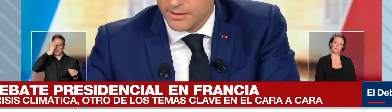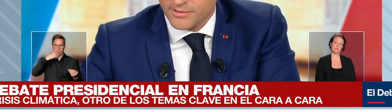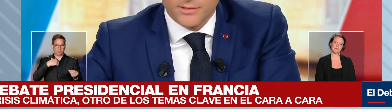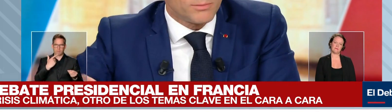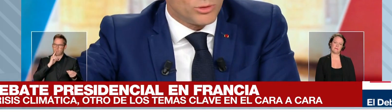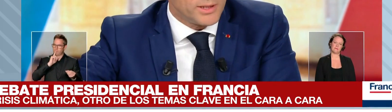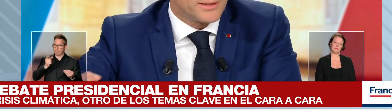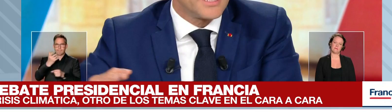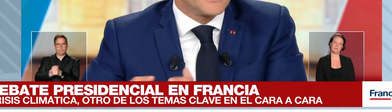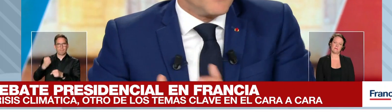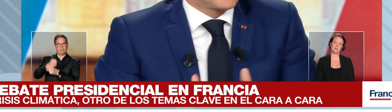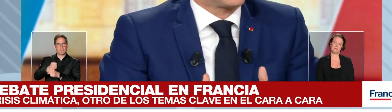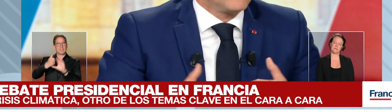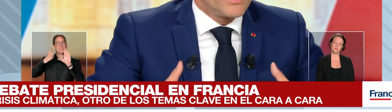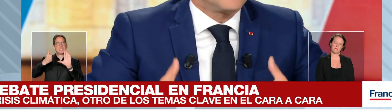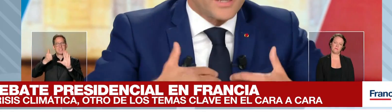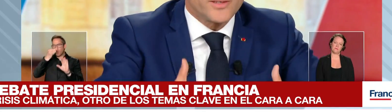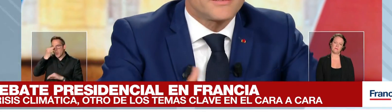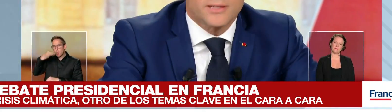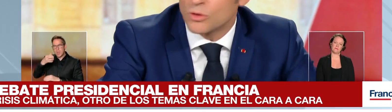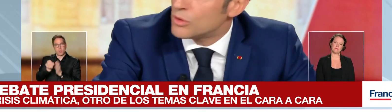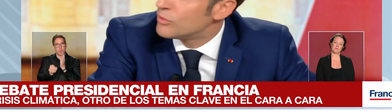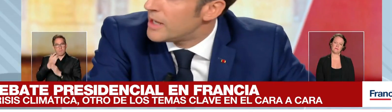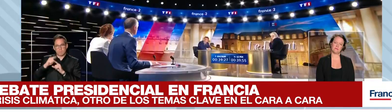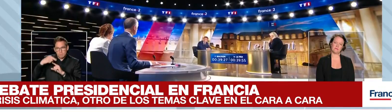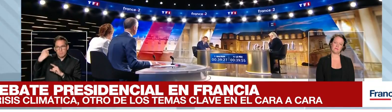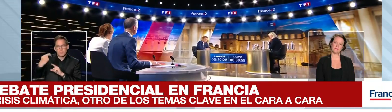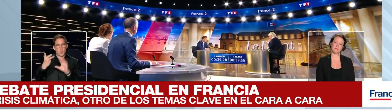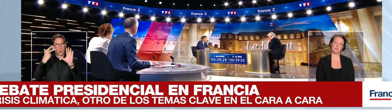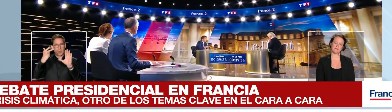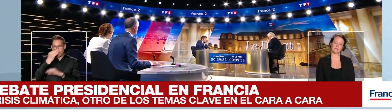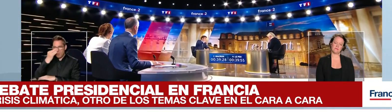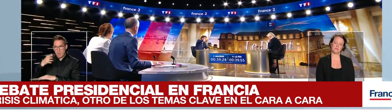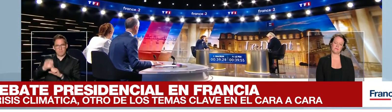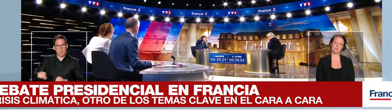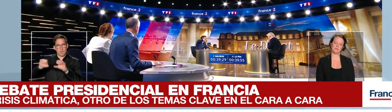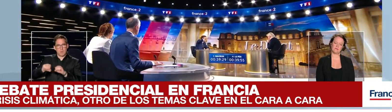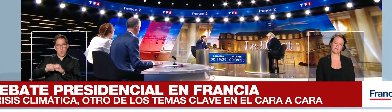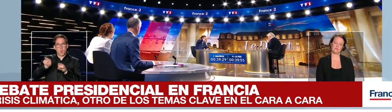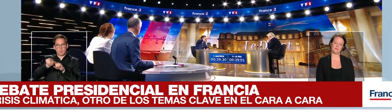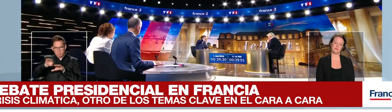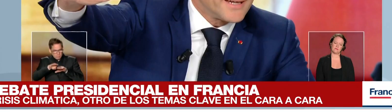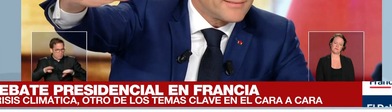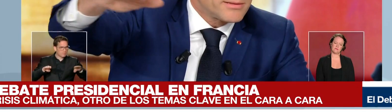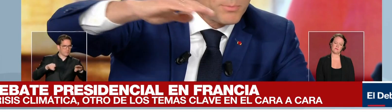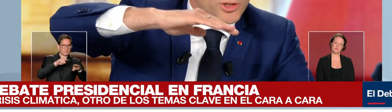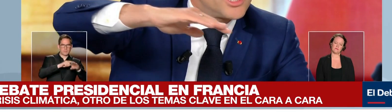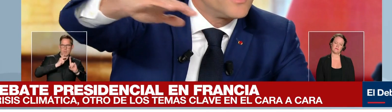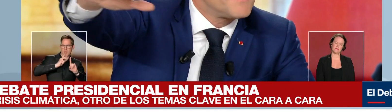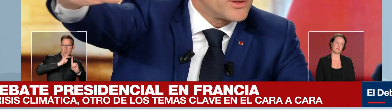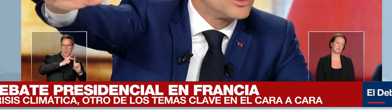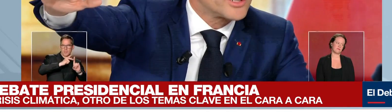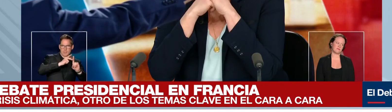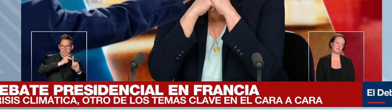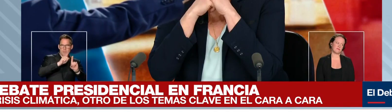de pasar de 6 a 8 y, sobre todo, también de inversión en energías renovables, darse más tiempo en el